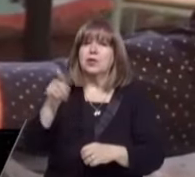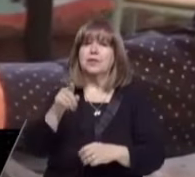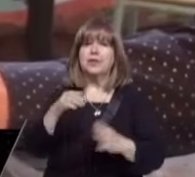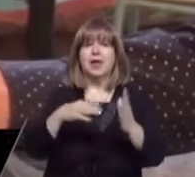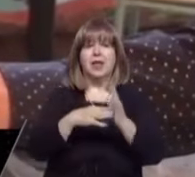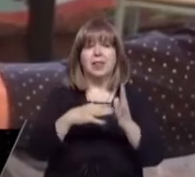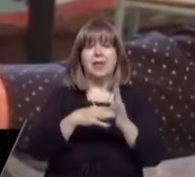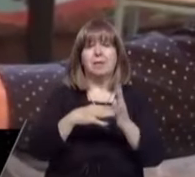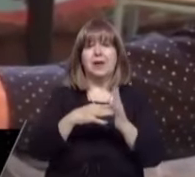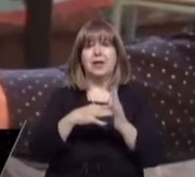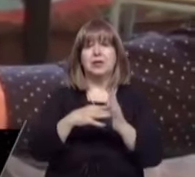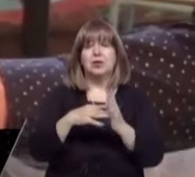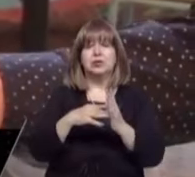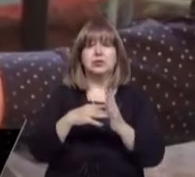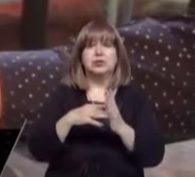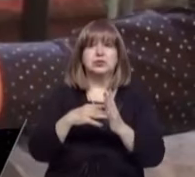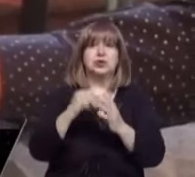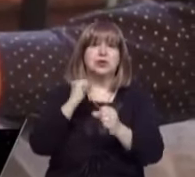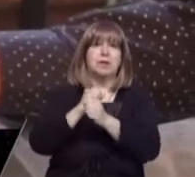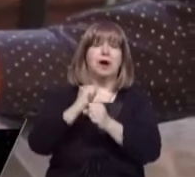depende, como trabajo para el extranjero,